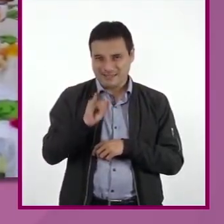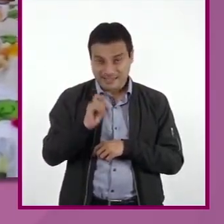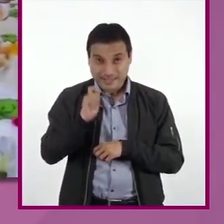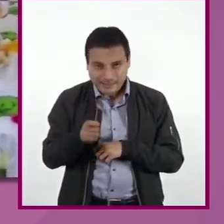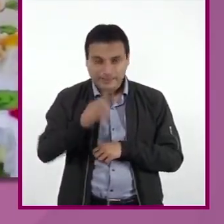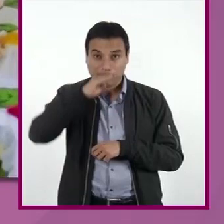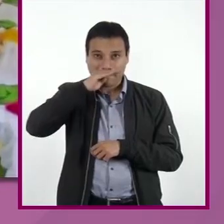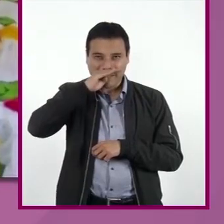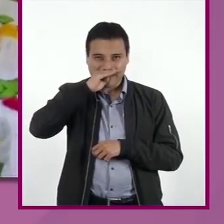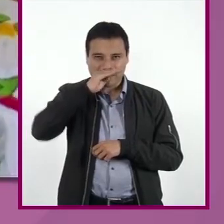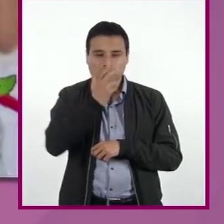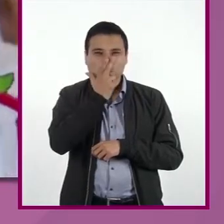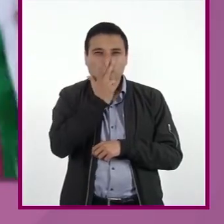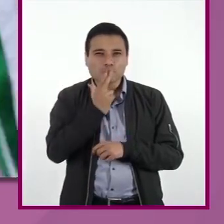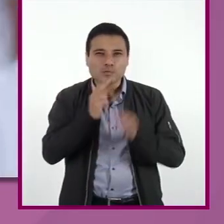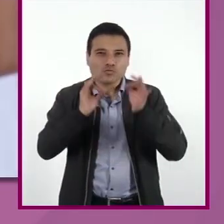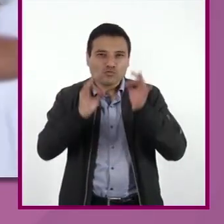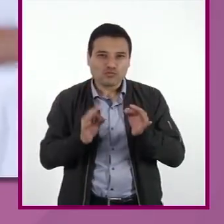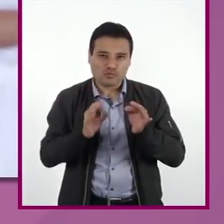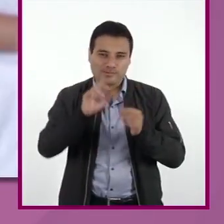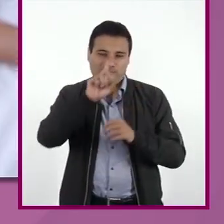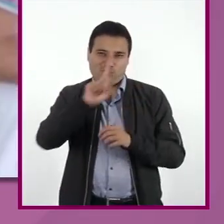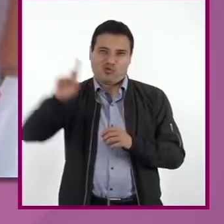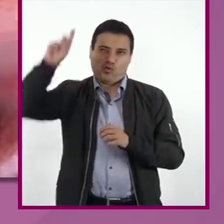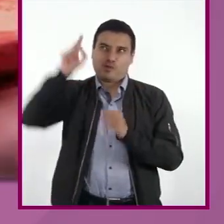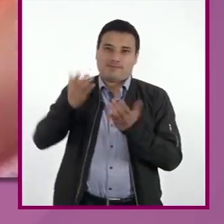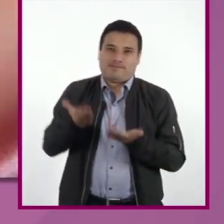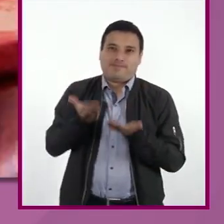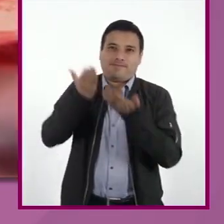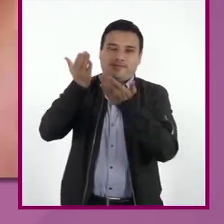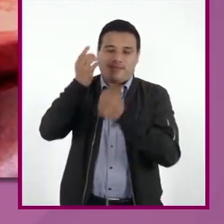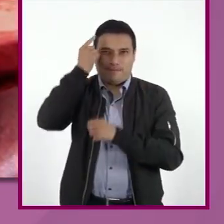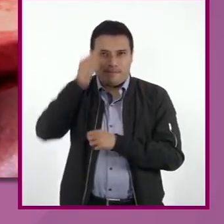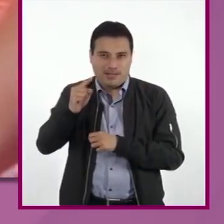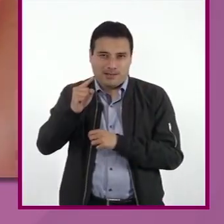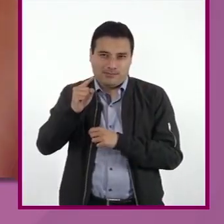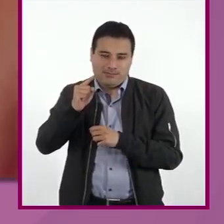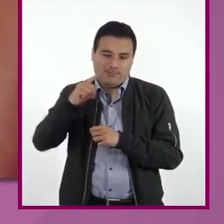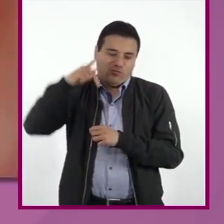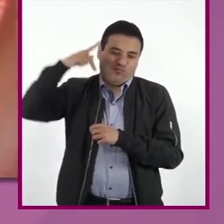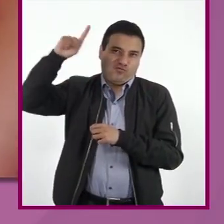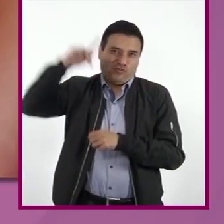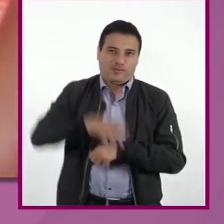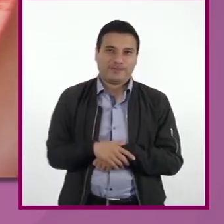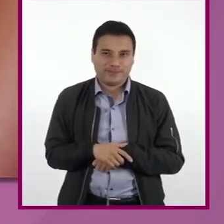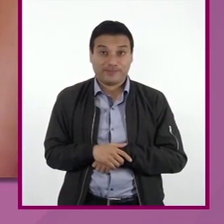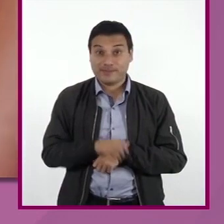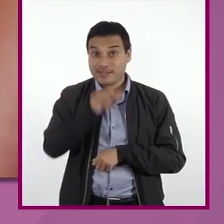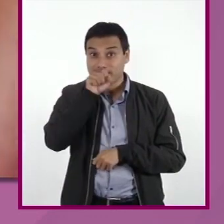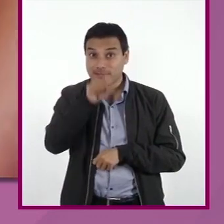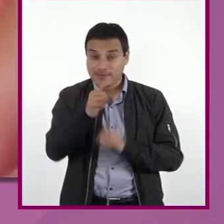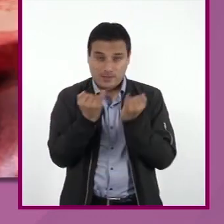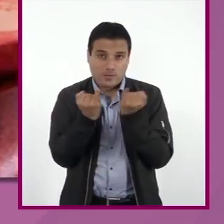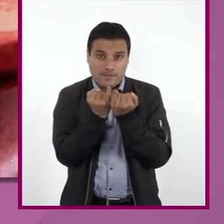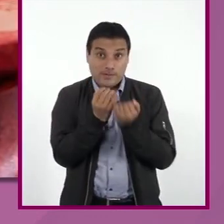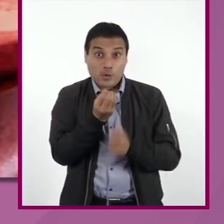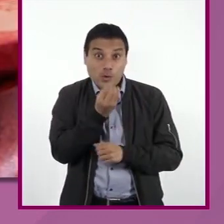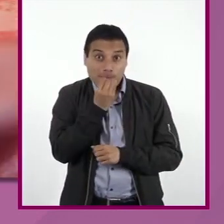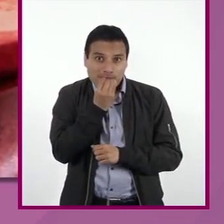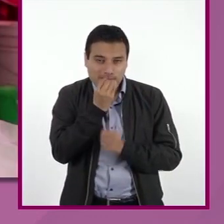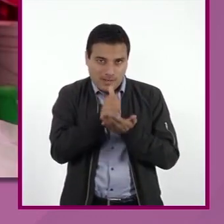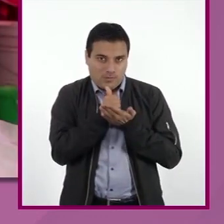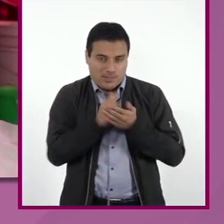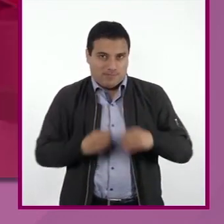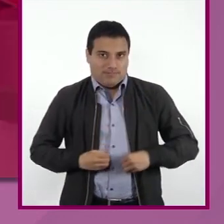las divinidades para agradecerles el alimento vital. Y por supuesto que es un alimento vital